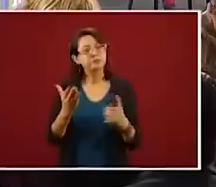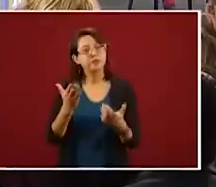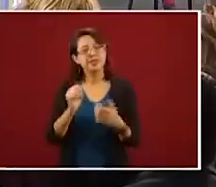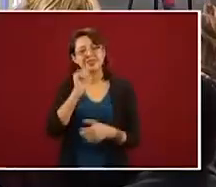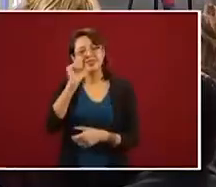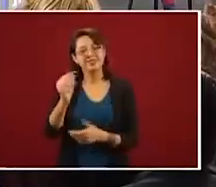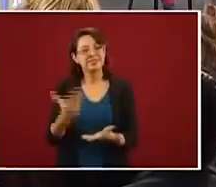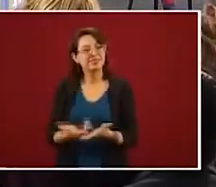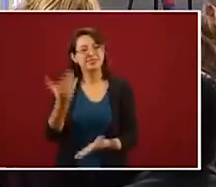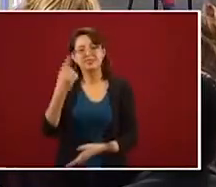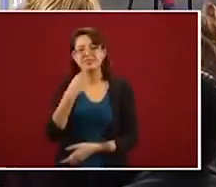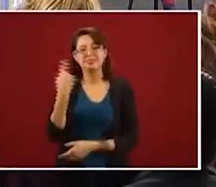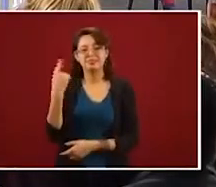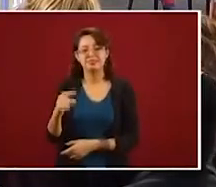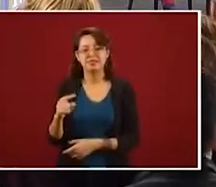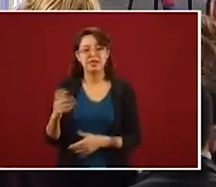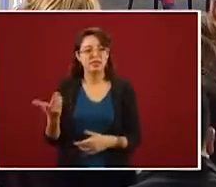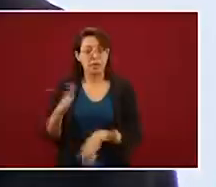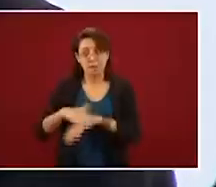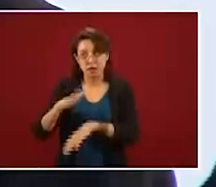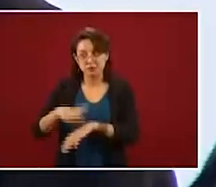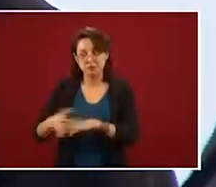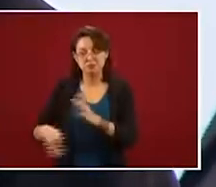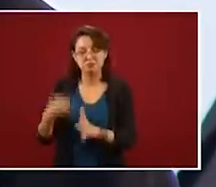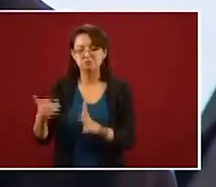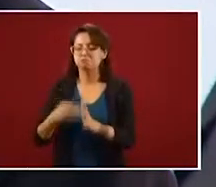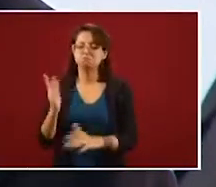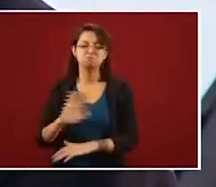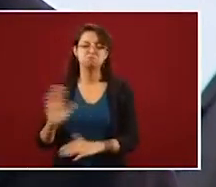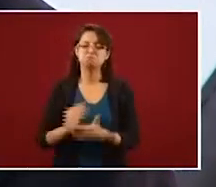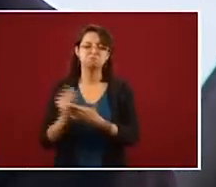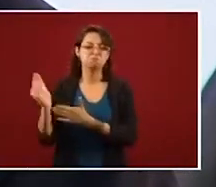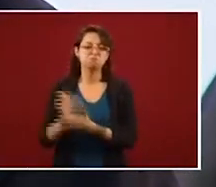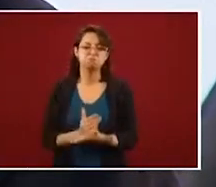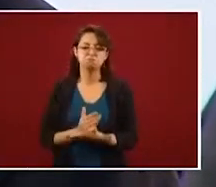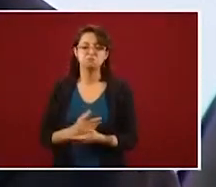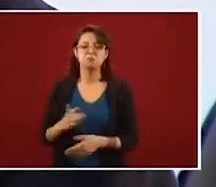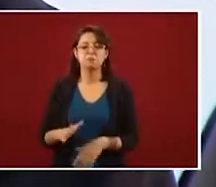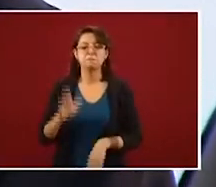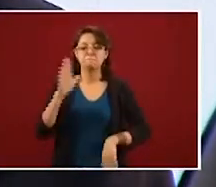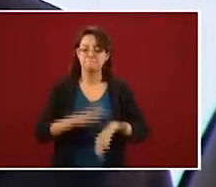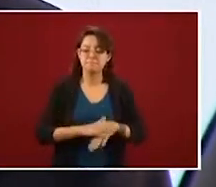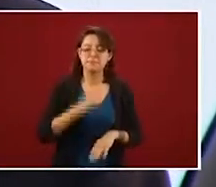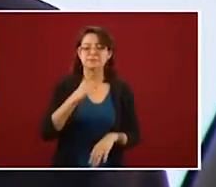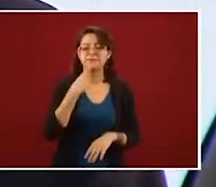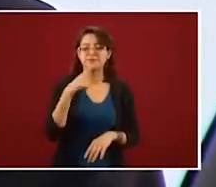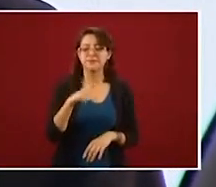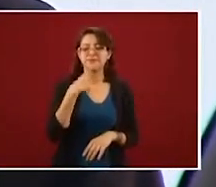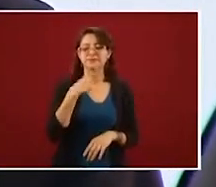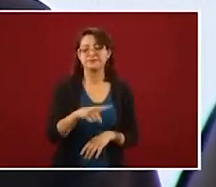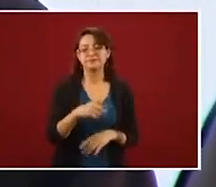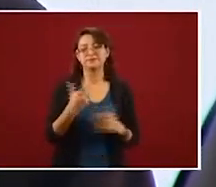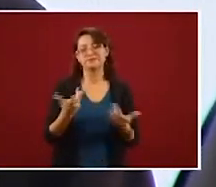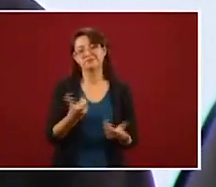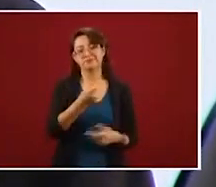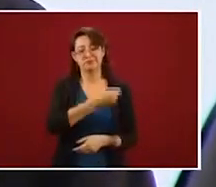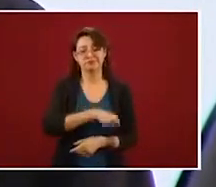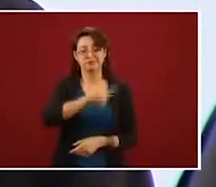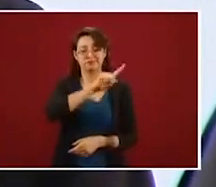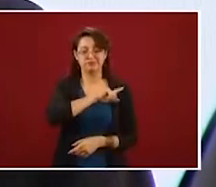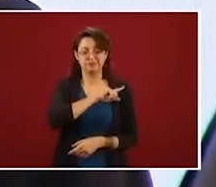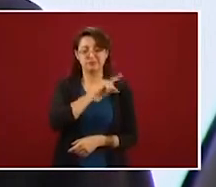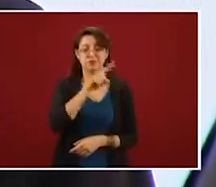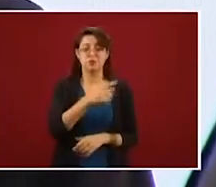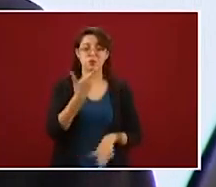las dependencias que más denuncias está recibiendo. Las denuncias se concentran sobre todo en el área de salud, por eso es